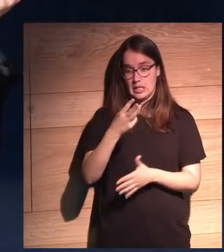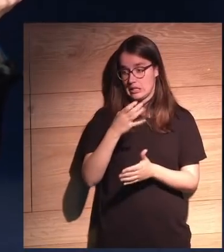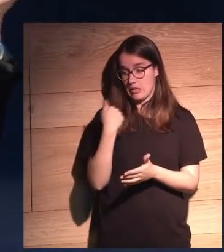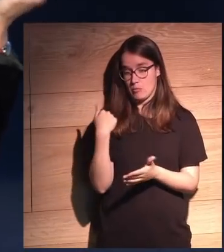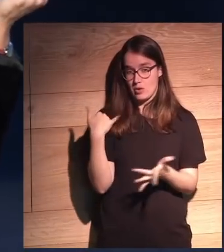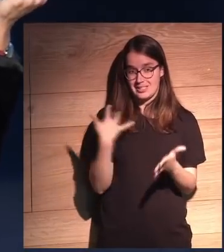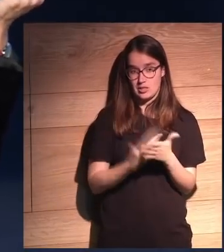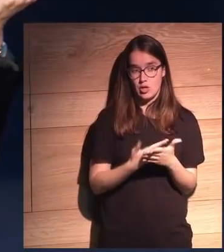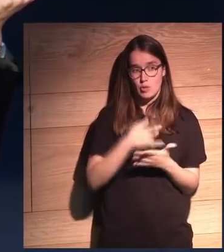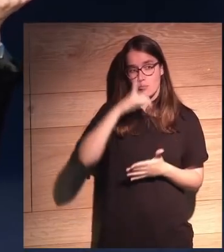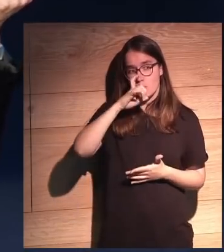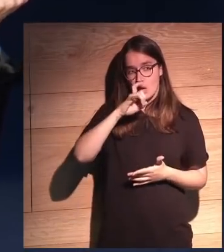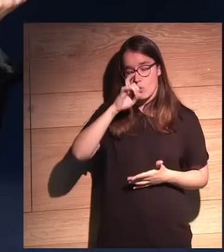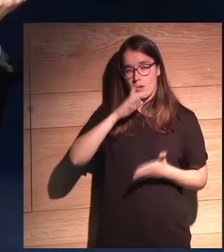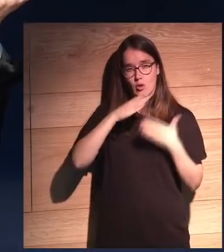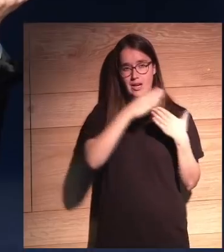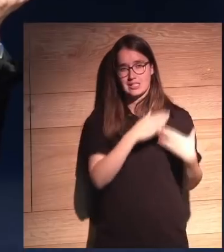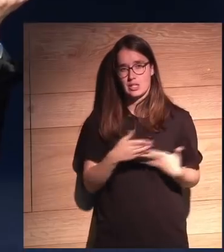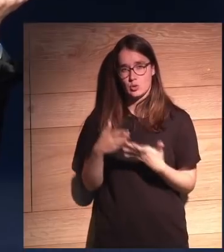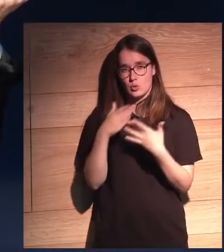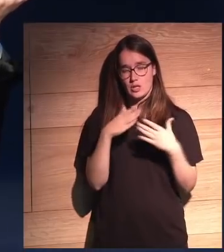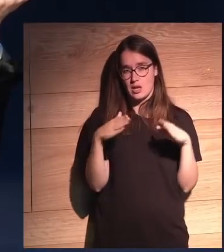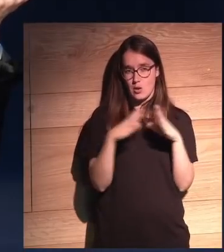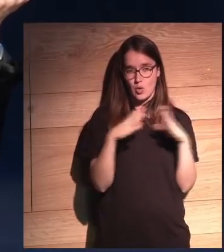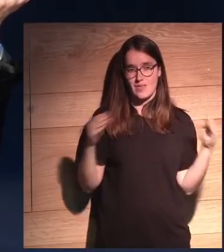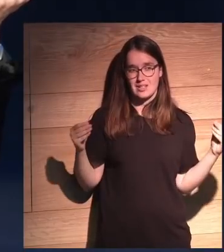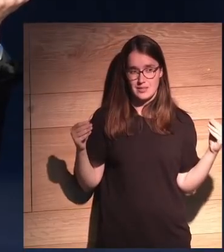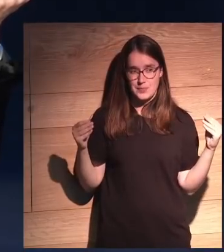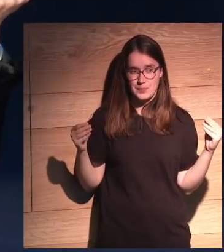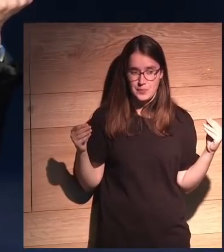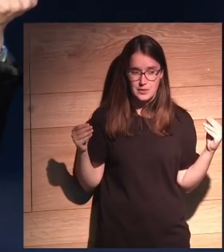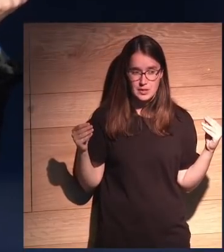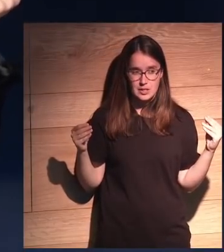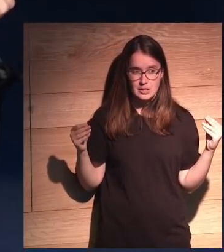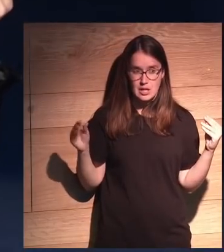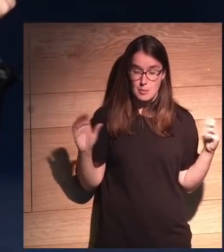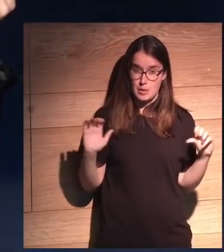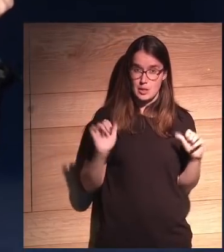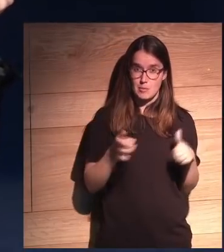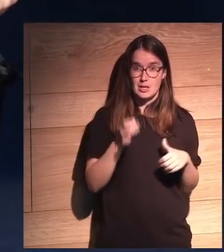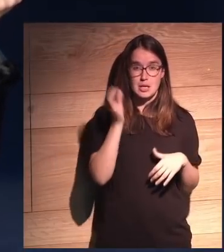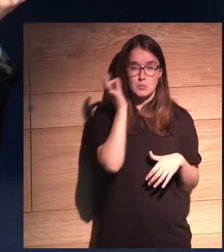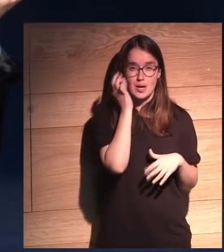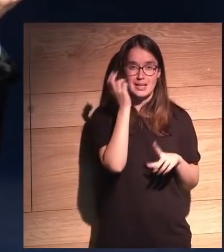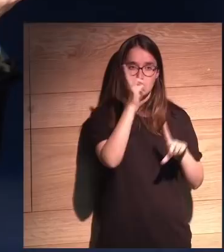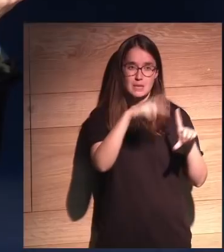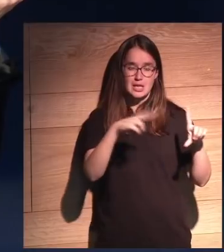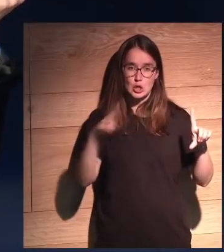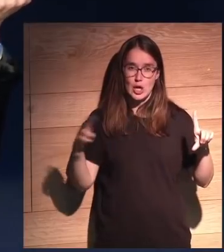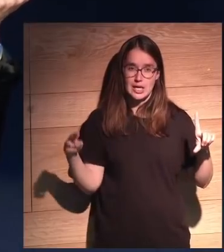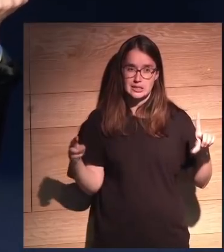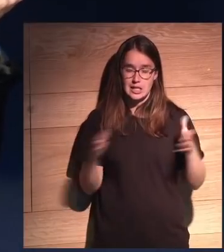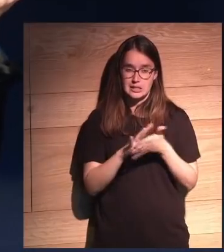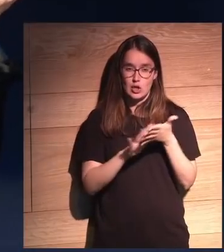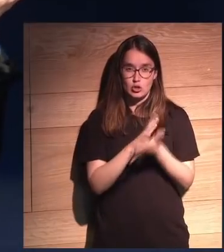últimos años. Yo recuerdo haberlas estudiado en la facultad, las primeras mujeres pintoras de las que